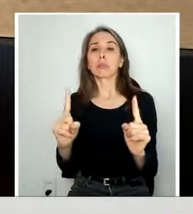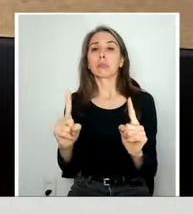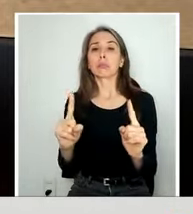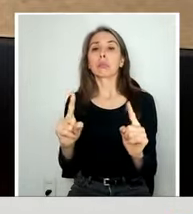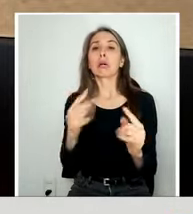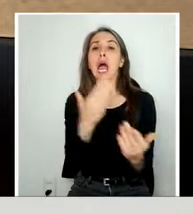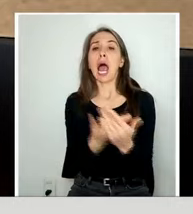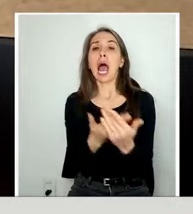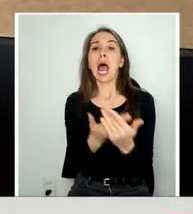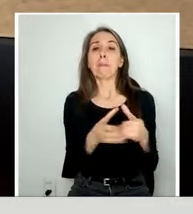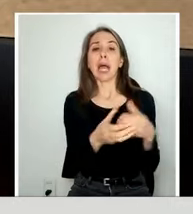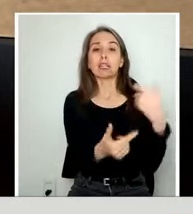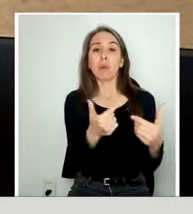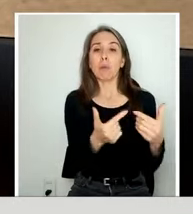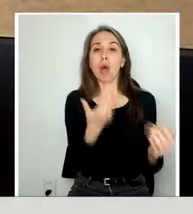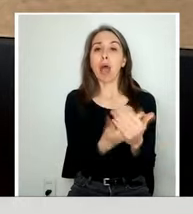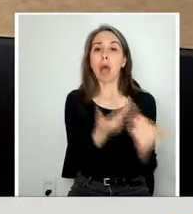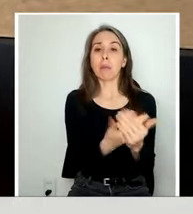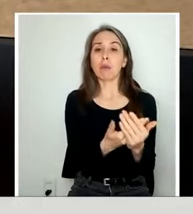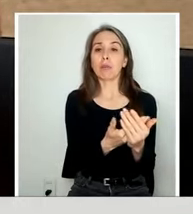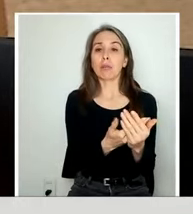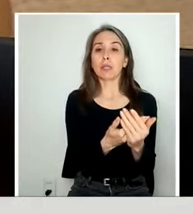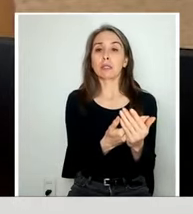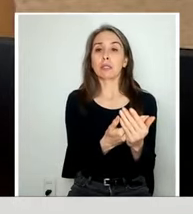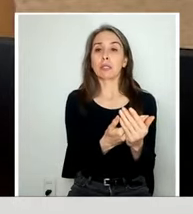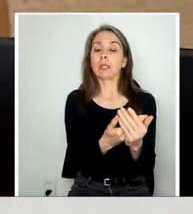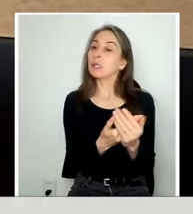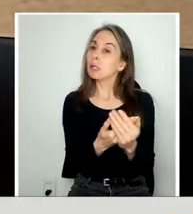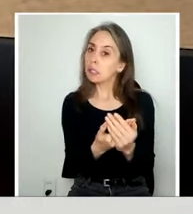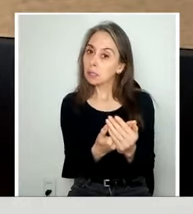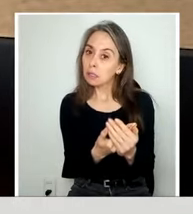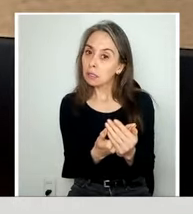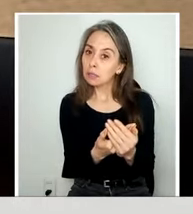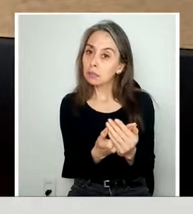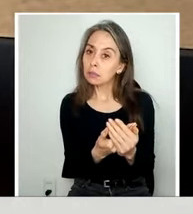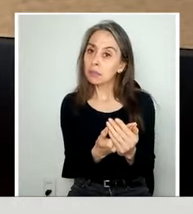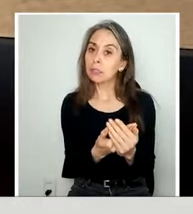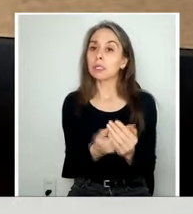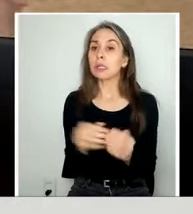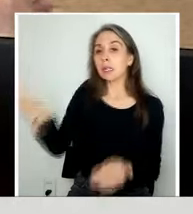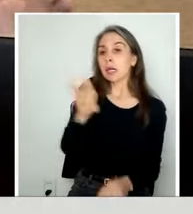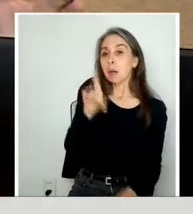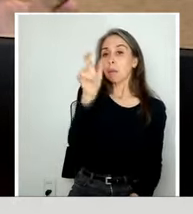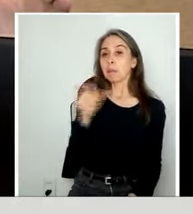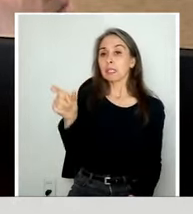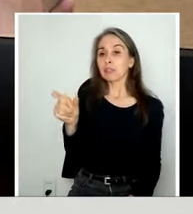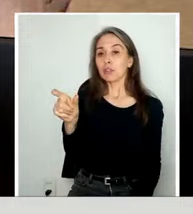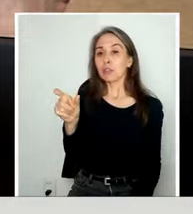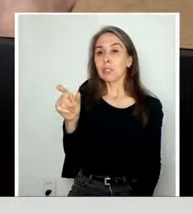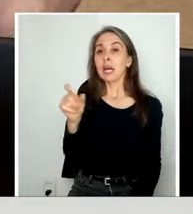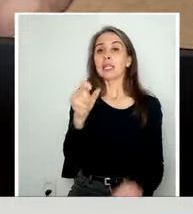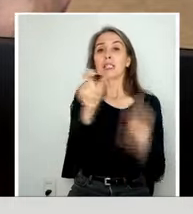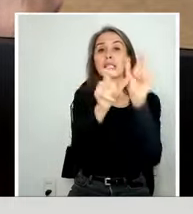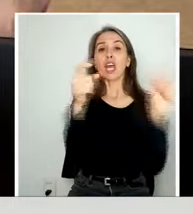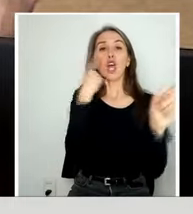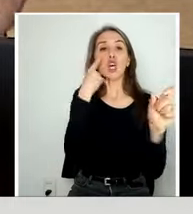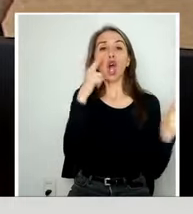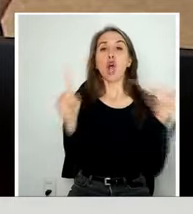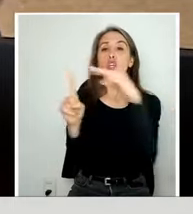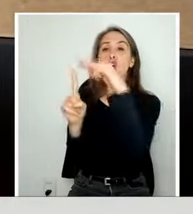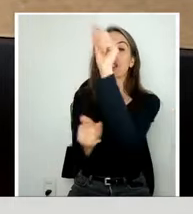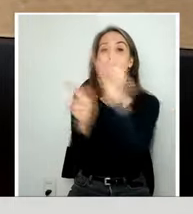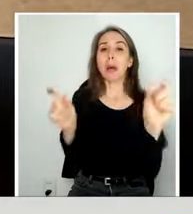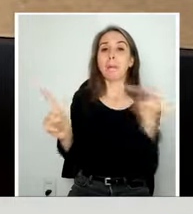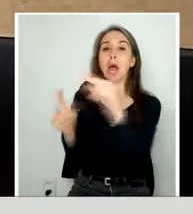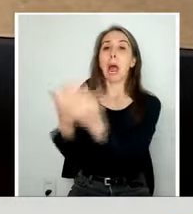o los partidos políticos a muchas veces personas que tienen cierto conocimiento público mayor y claro